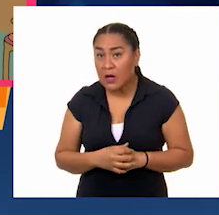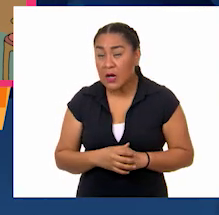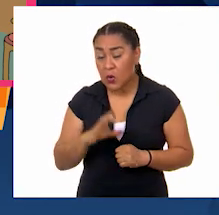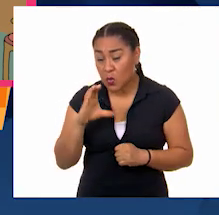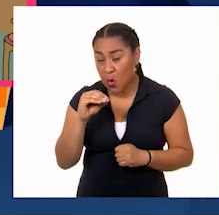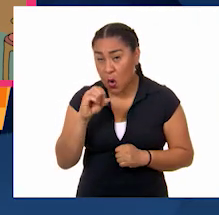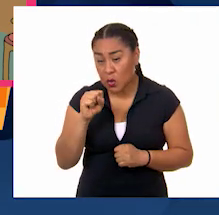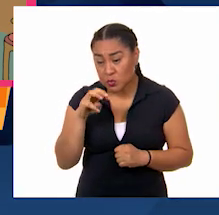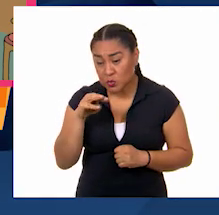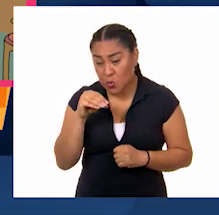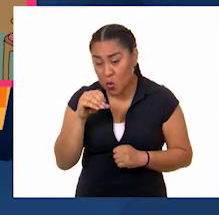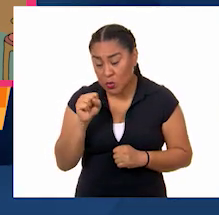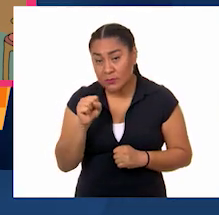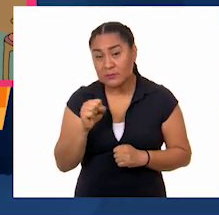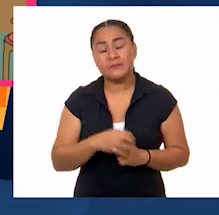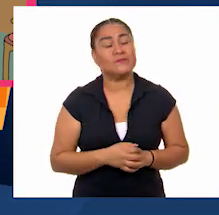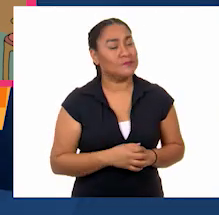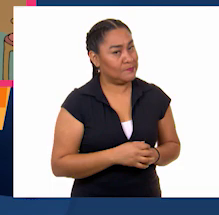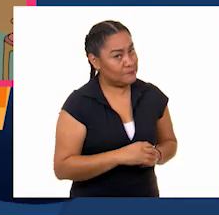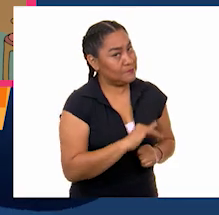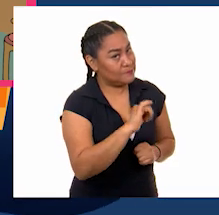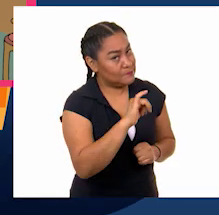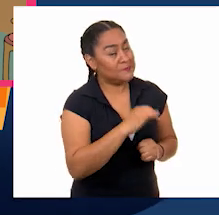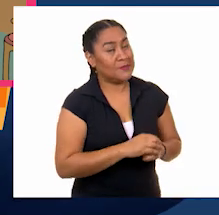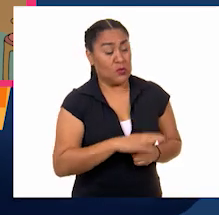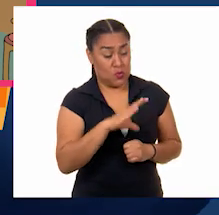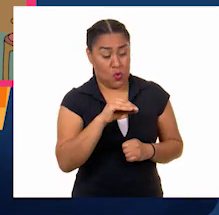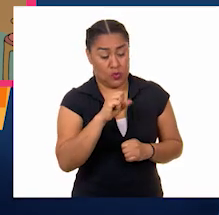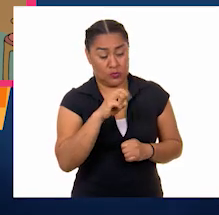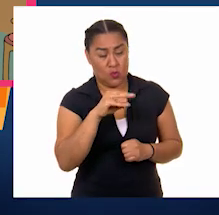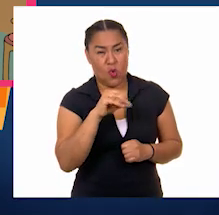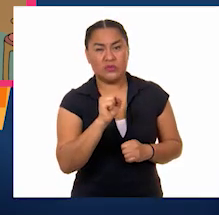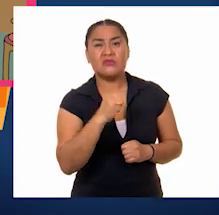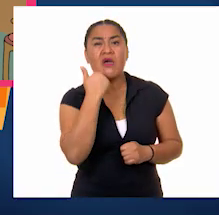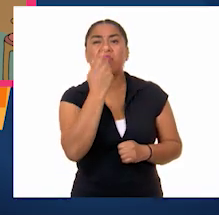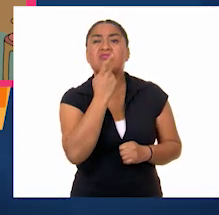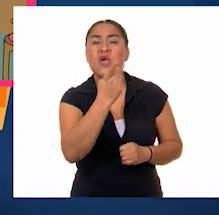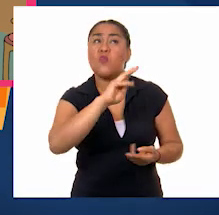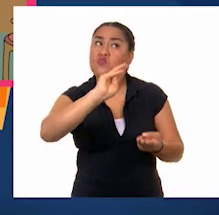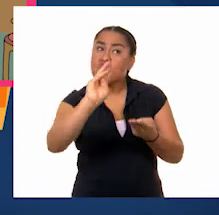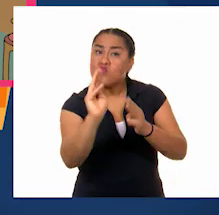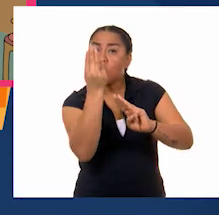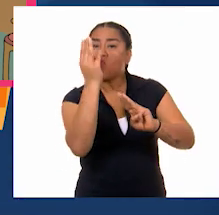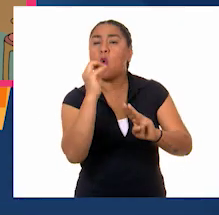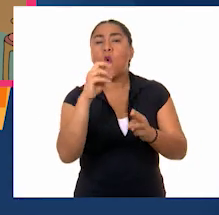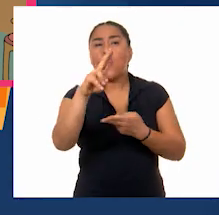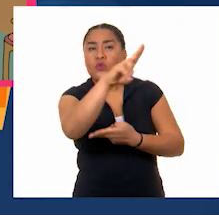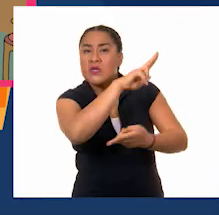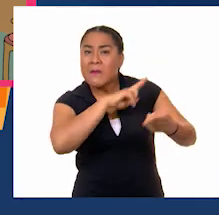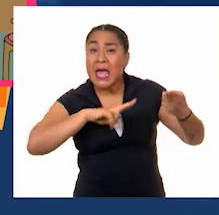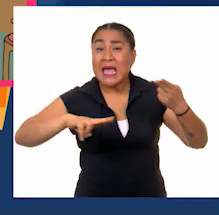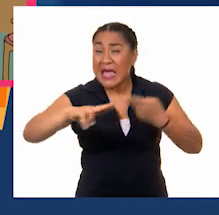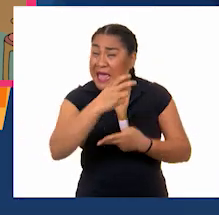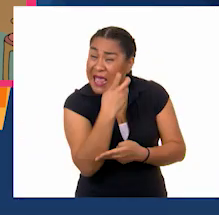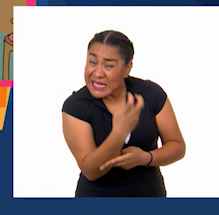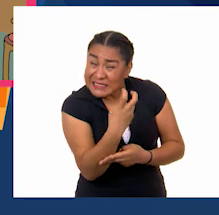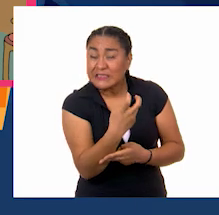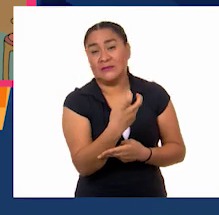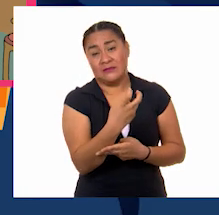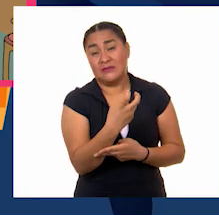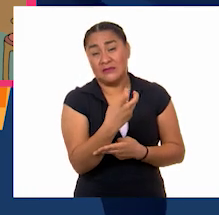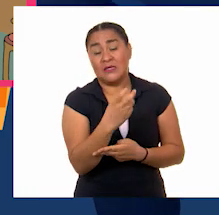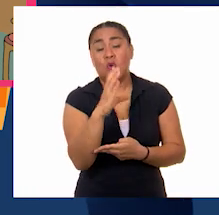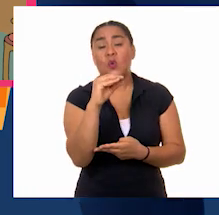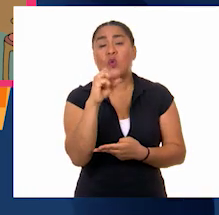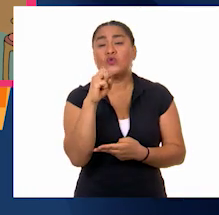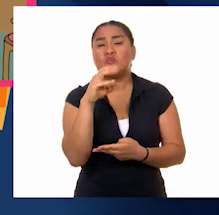Sí, el cosmos es el mundo o el universo, para que me entiendan mejor. El cosmos es todo